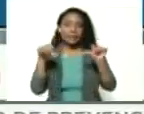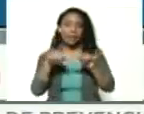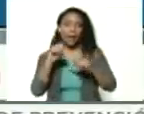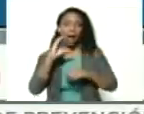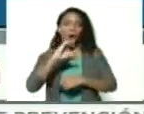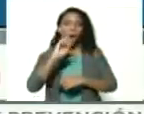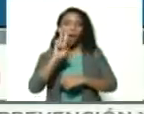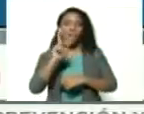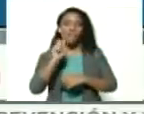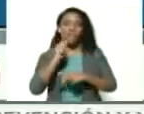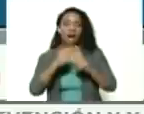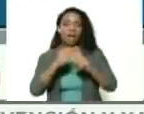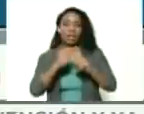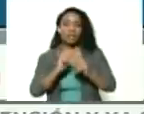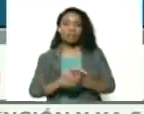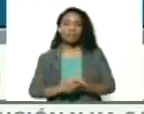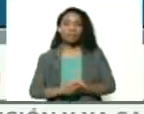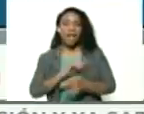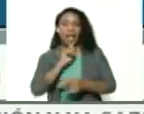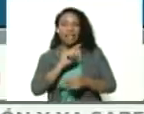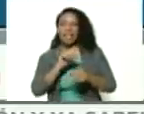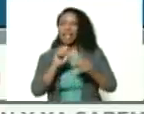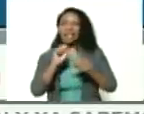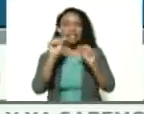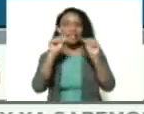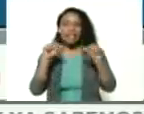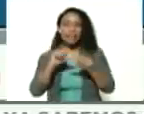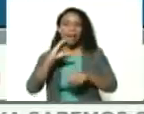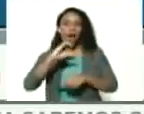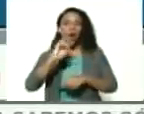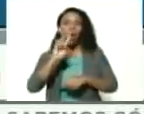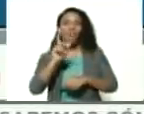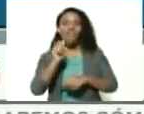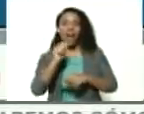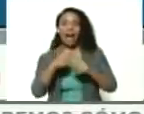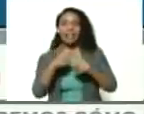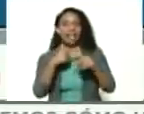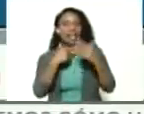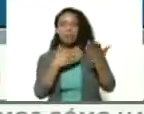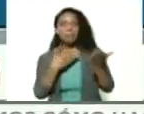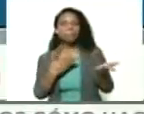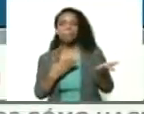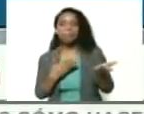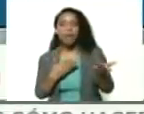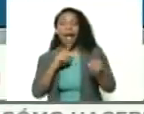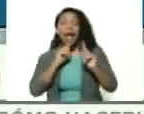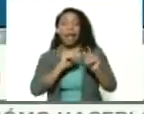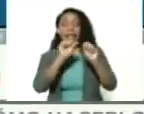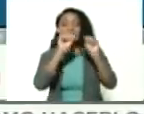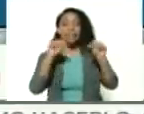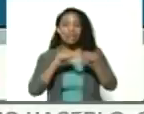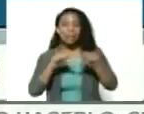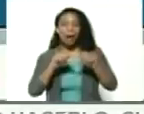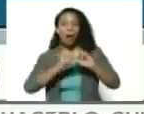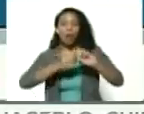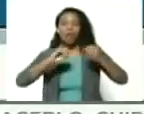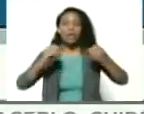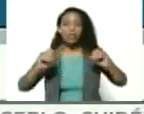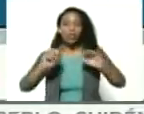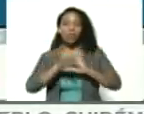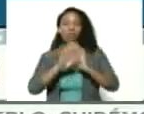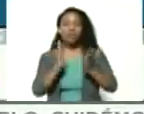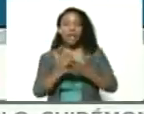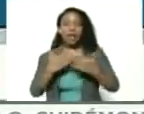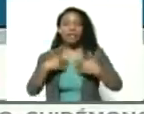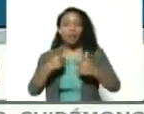COVAX. ¿Qué es el sistema COVAX? El sistema COVAX es un sistema creado por la Organización Mundial de la